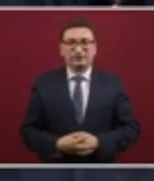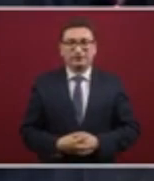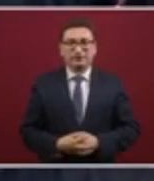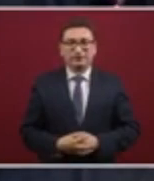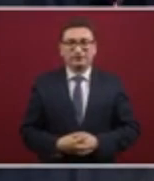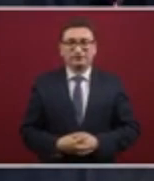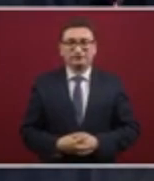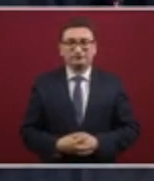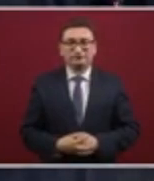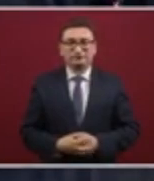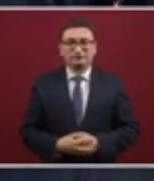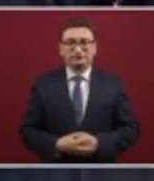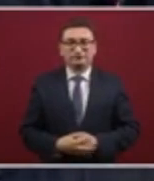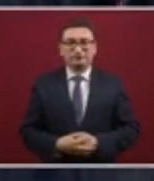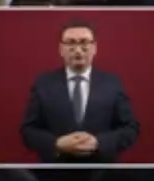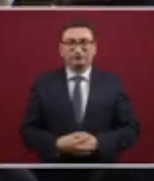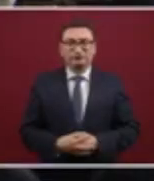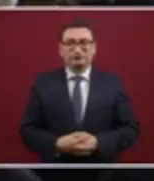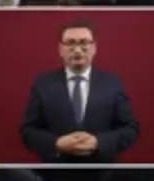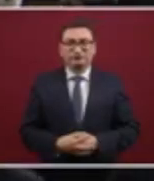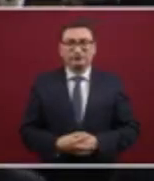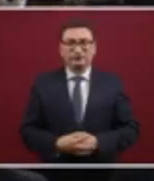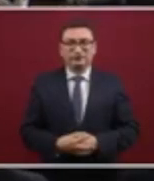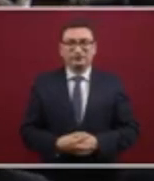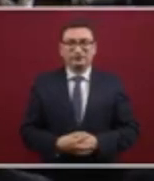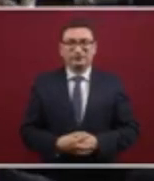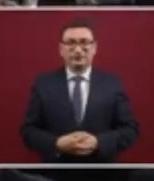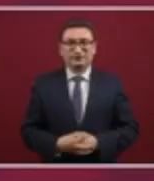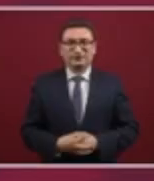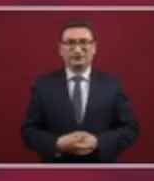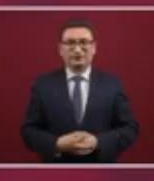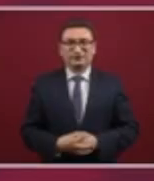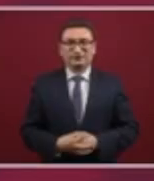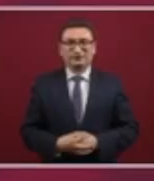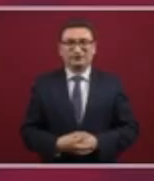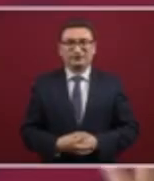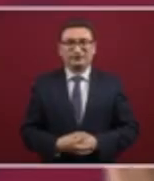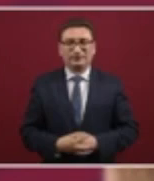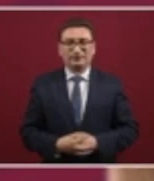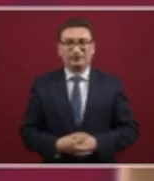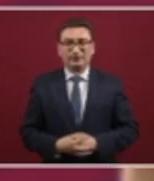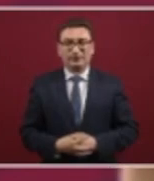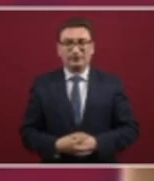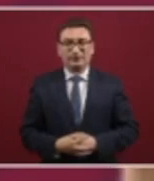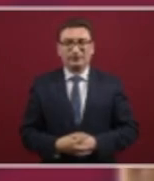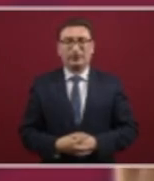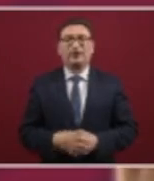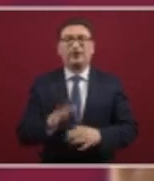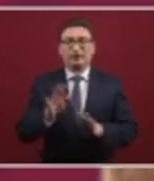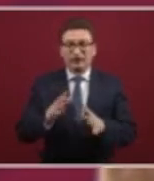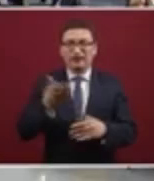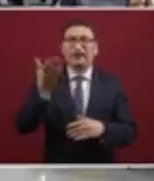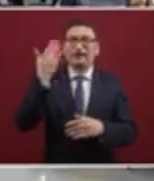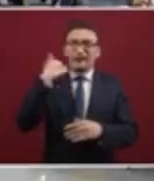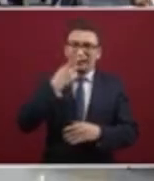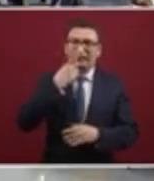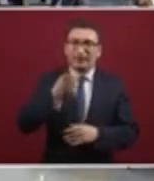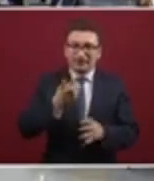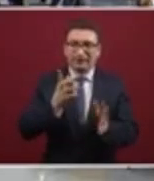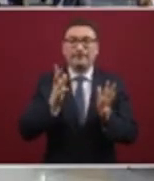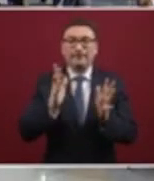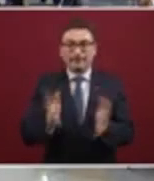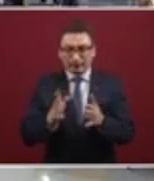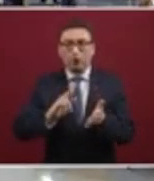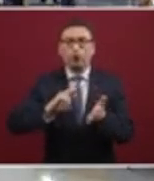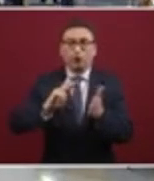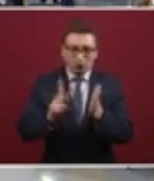yo soy fifí. No, tú no eres fifí, o sea. Entonces. O sea, ya dije, a ver,